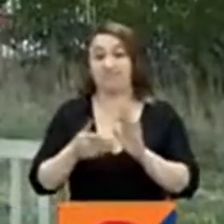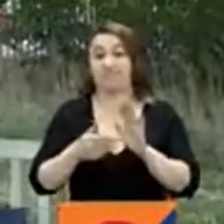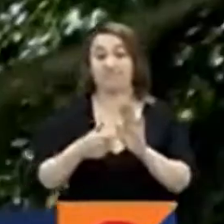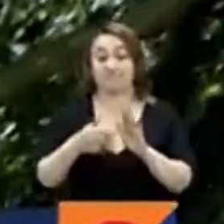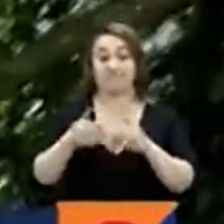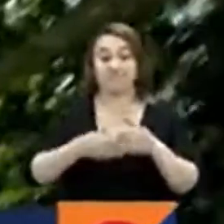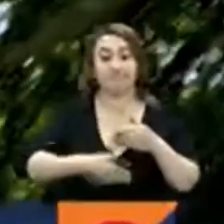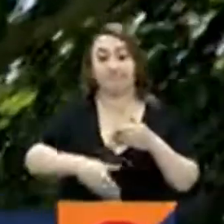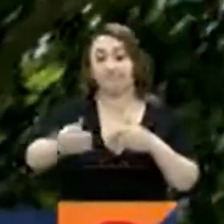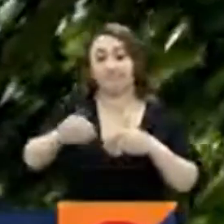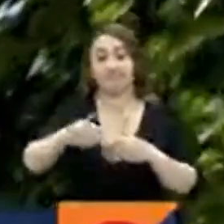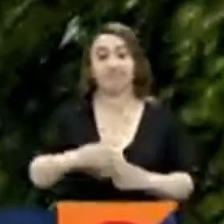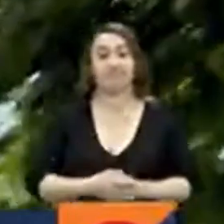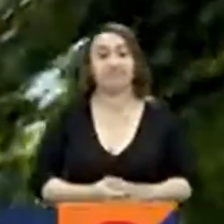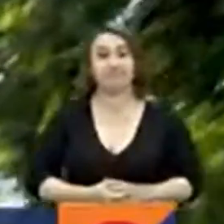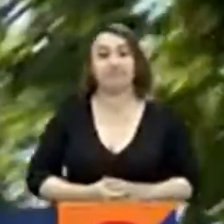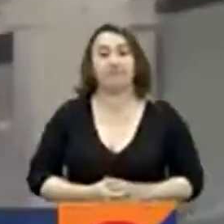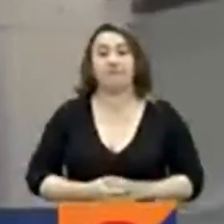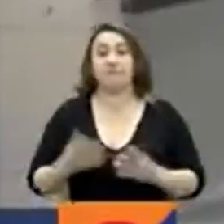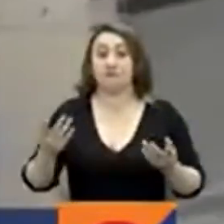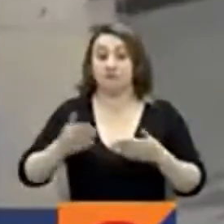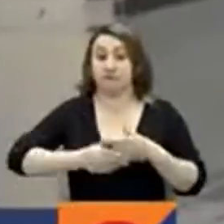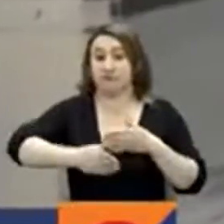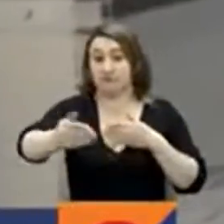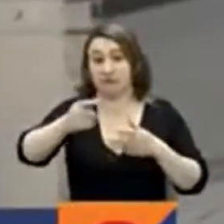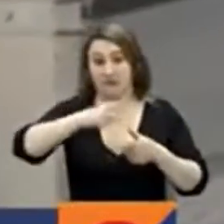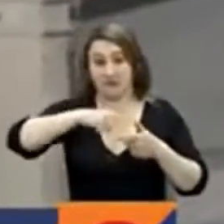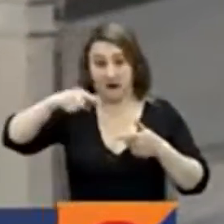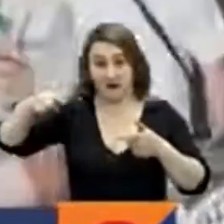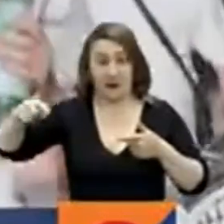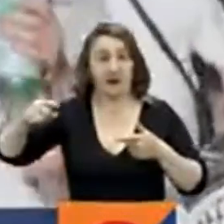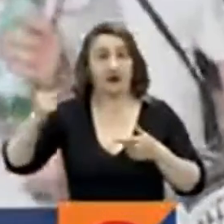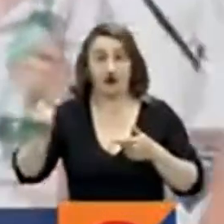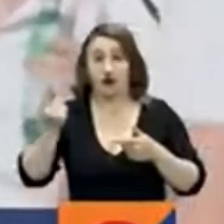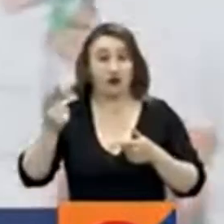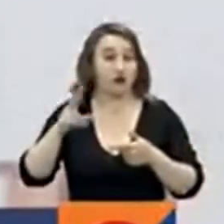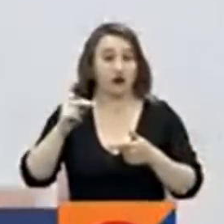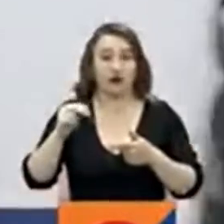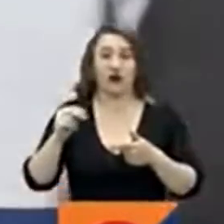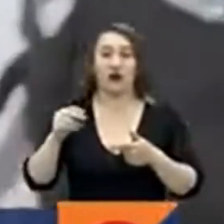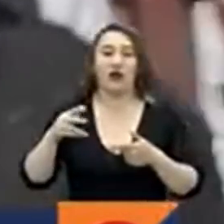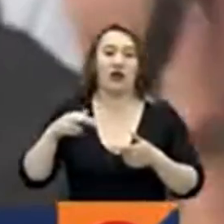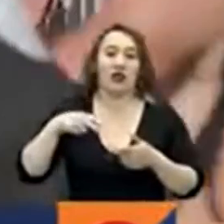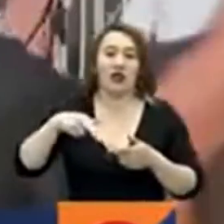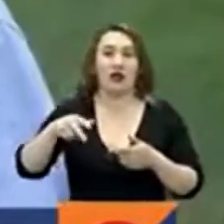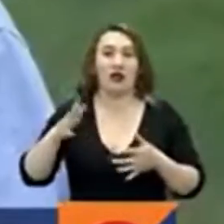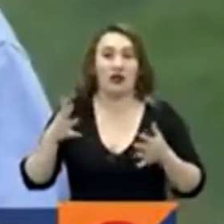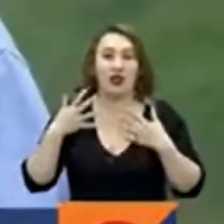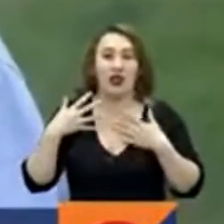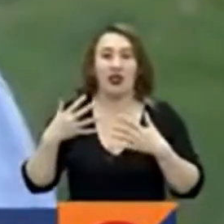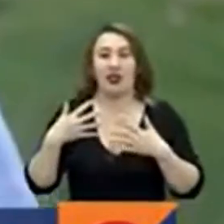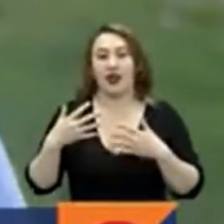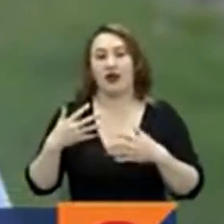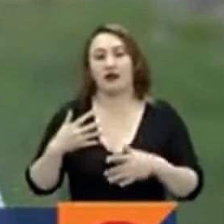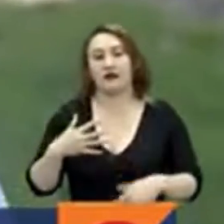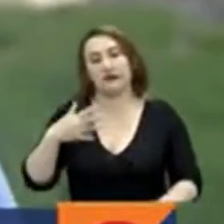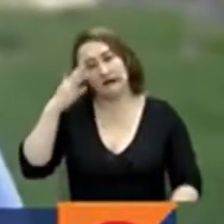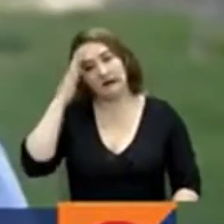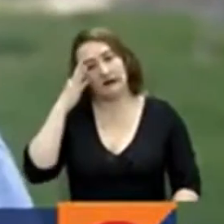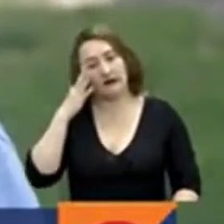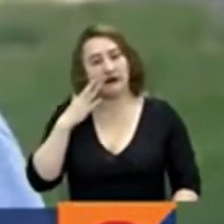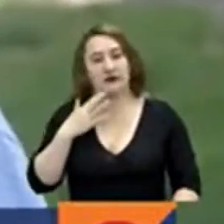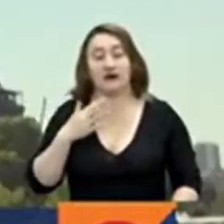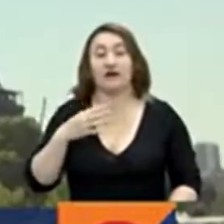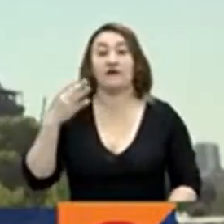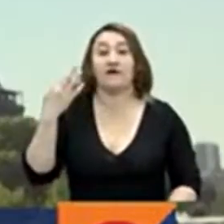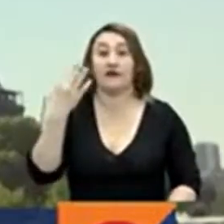una tendencia. Tendencia que no se queda en registros, sino que se palpa y se vive a pie, y muchas veces quita el aliento. Francia,